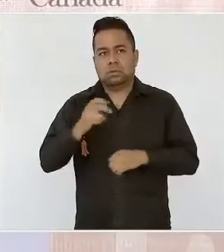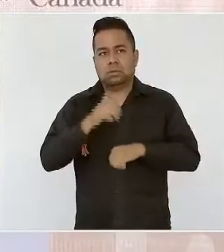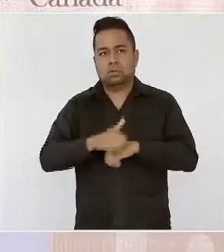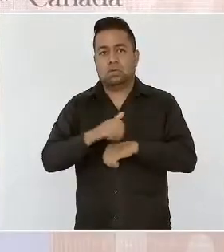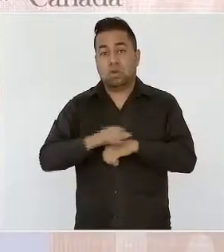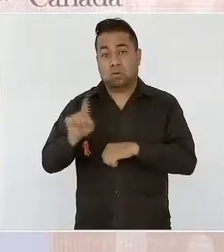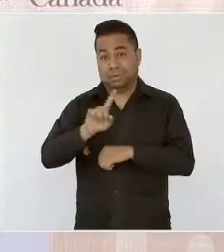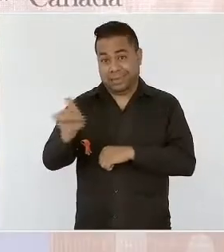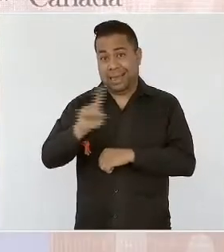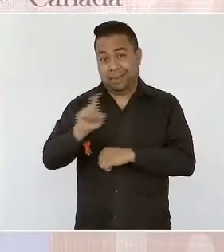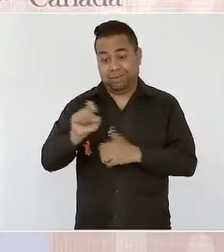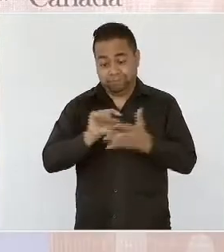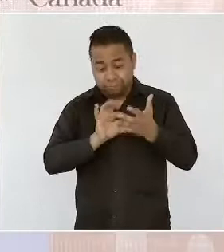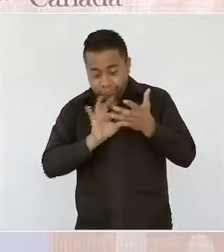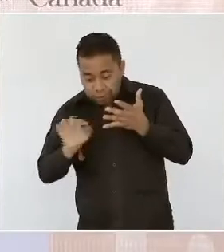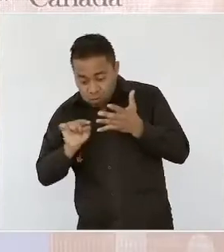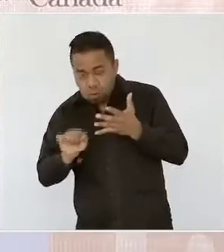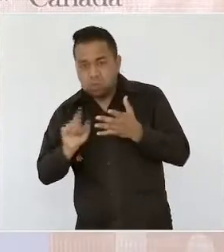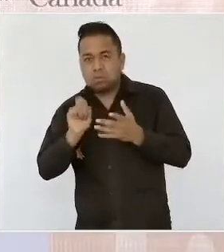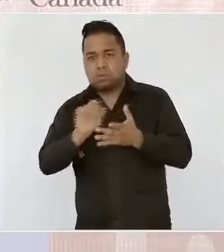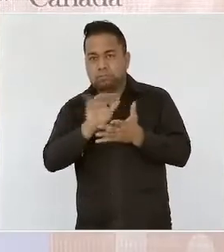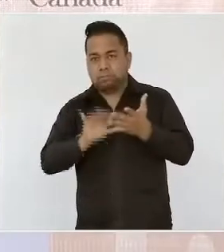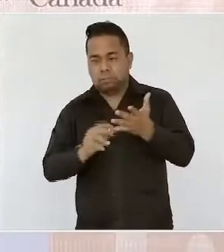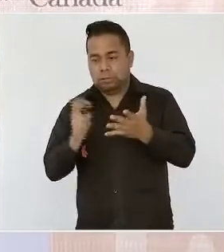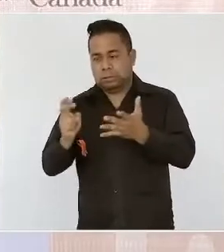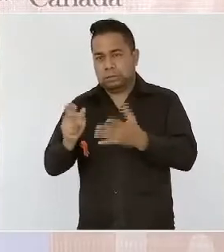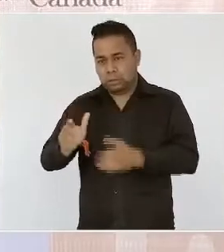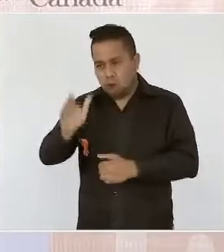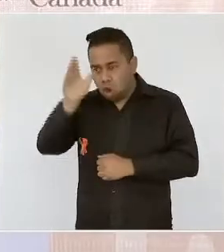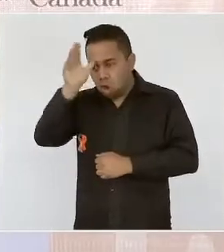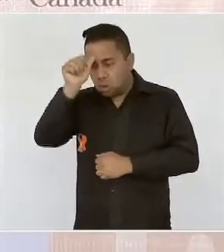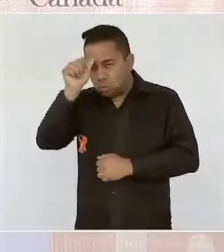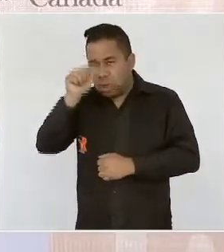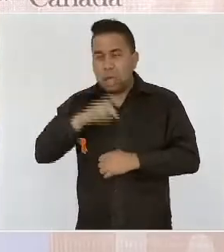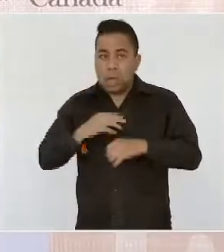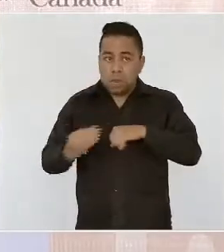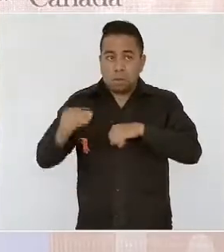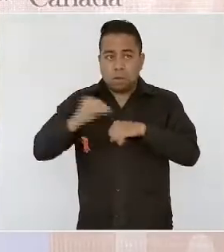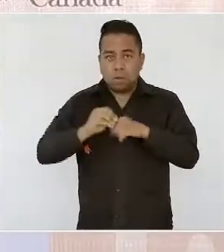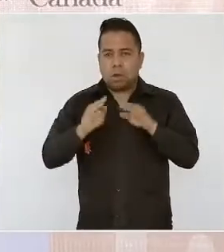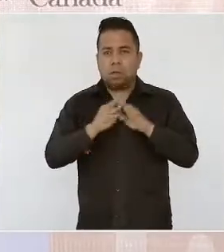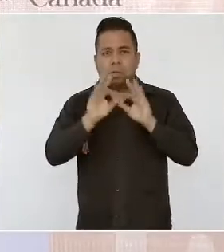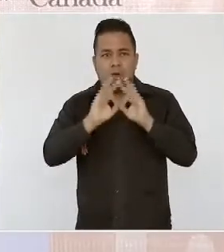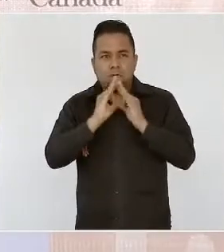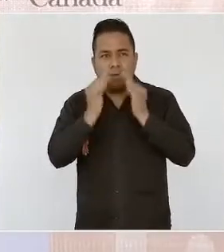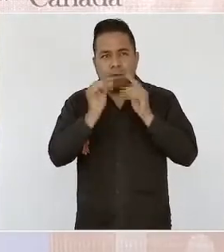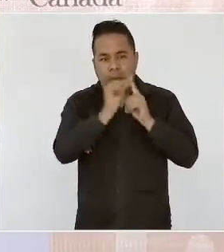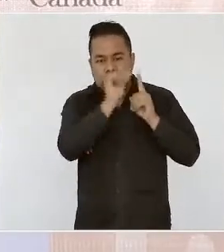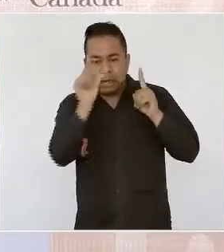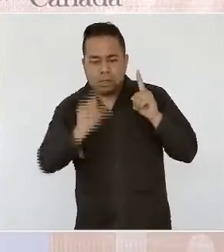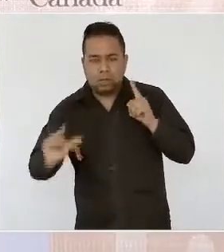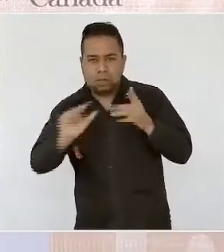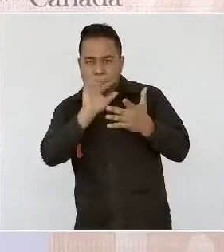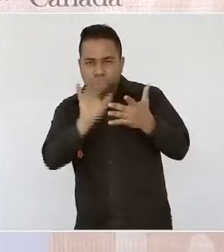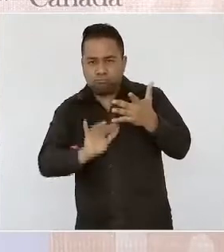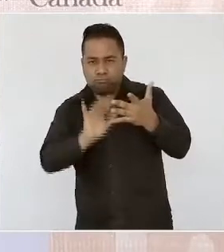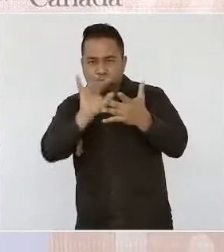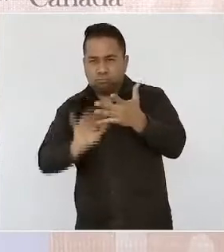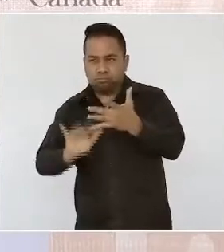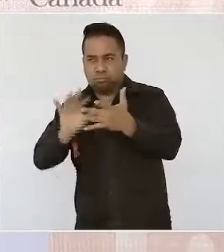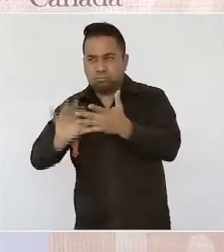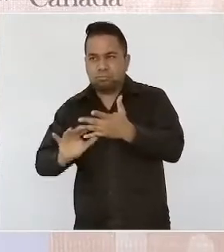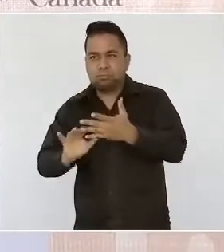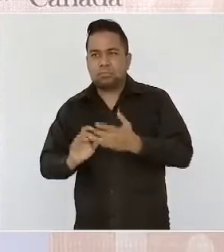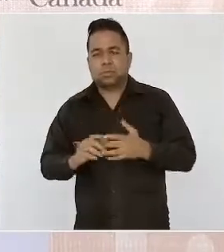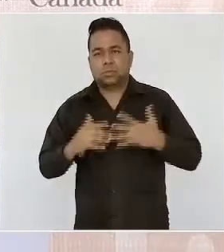100, y como consecuencia de ese compromiso se creó la Estrategia Nacional de Lectura, que